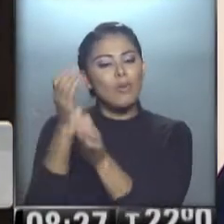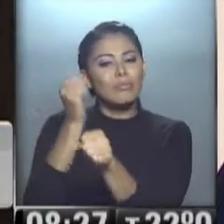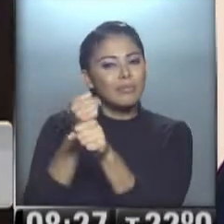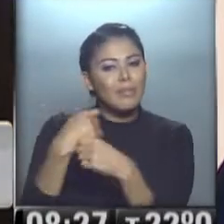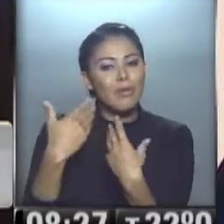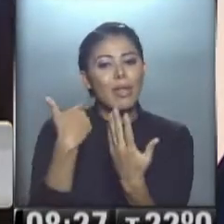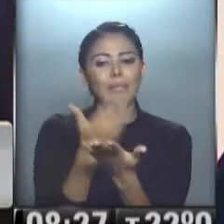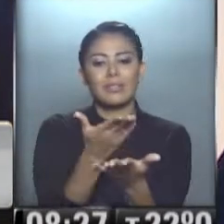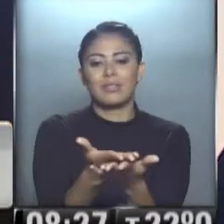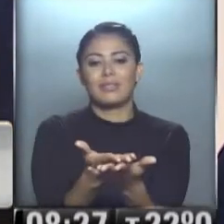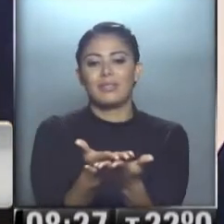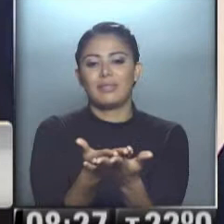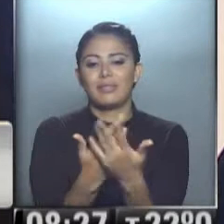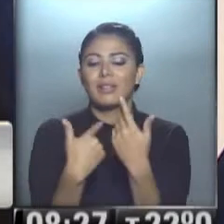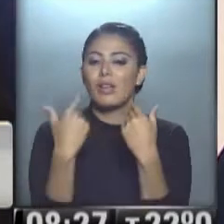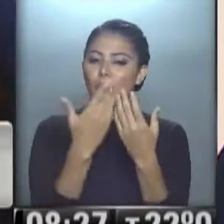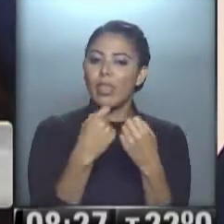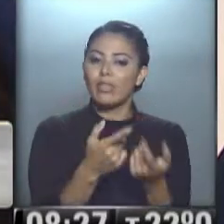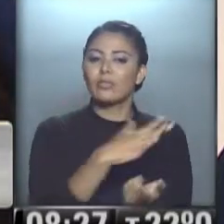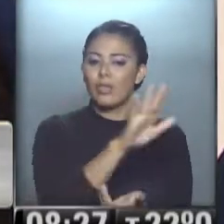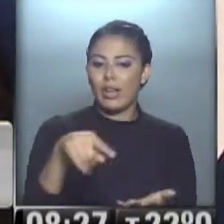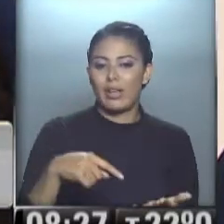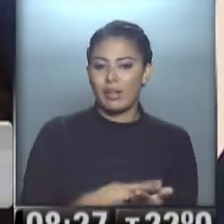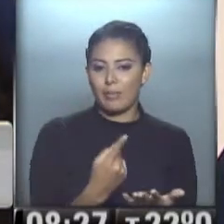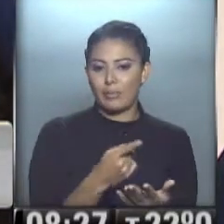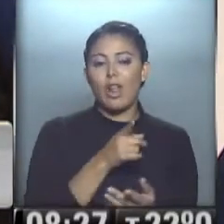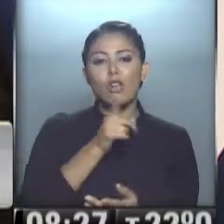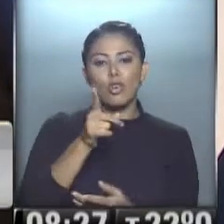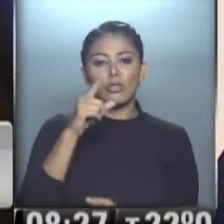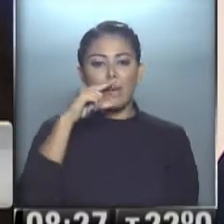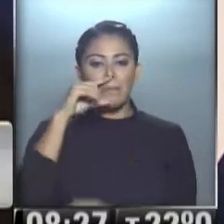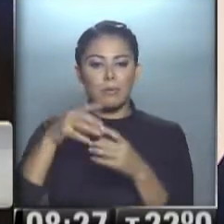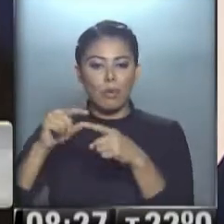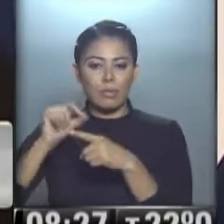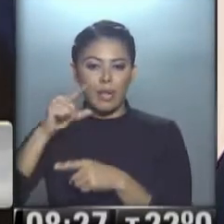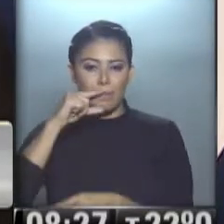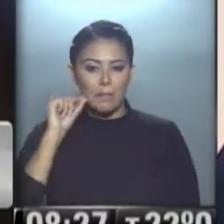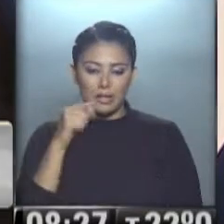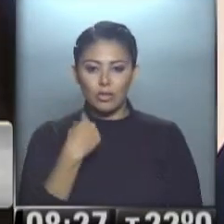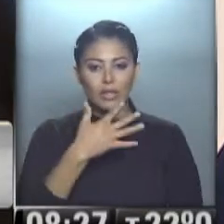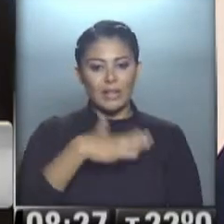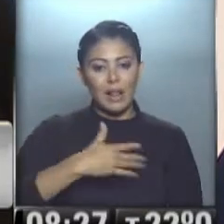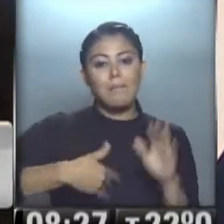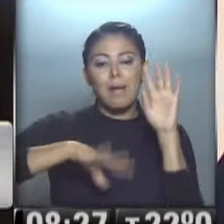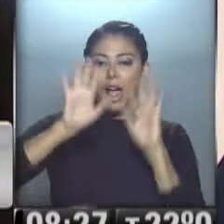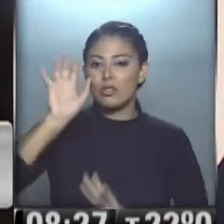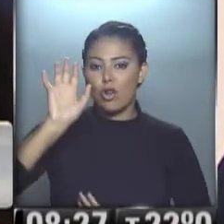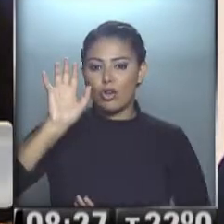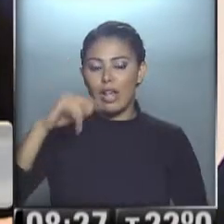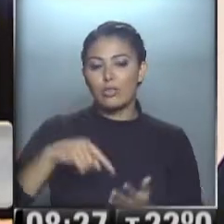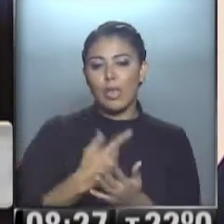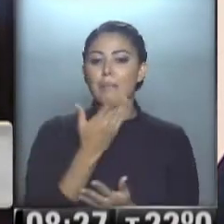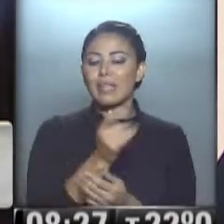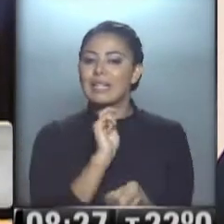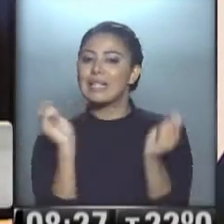pueda disputarle la Ciudad de Buenos Aires al macrismo, que es lo que nosotros entendemos que la gran mayoría de la ciudad está pidiendo,